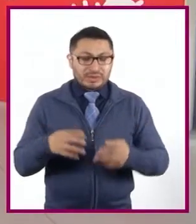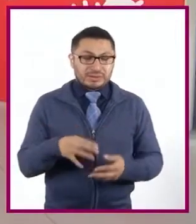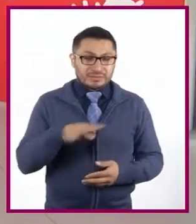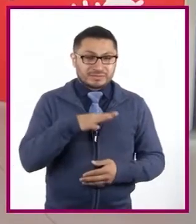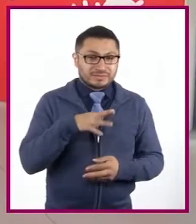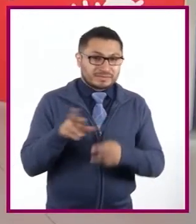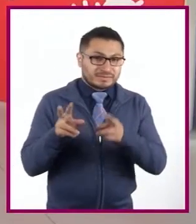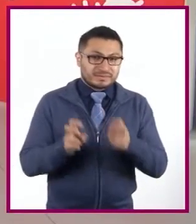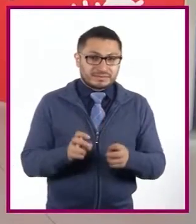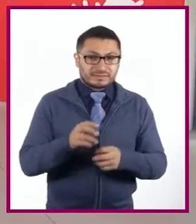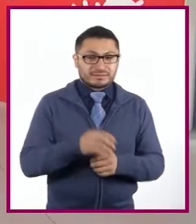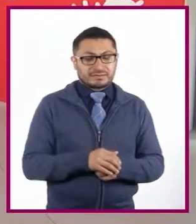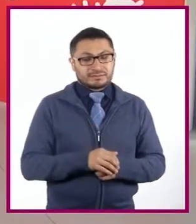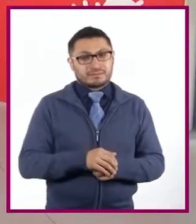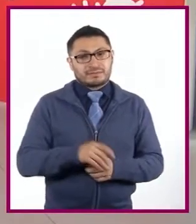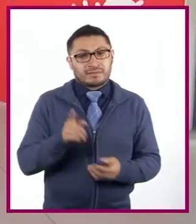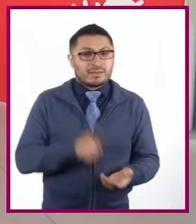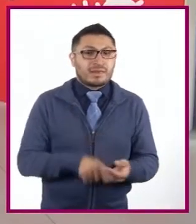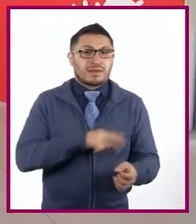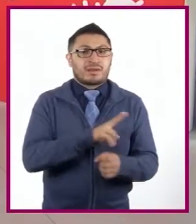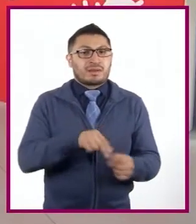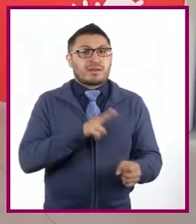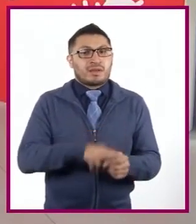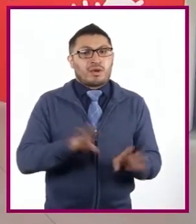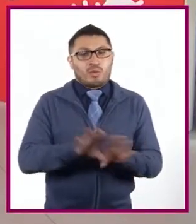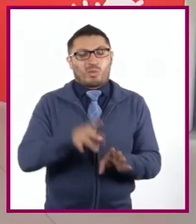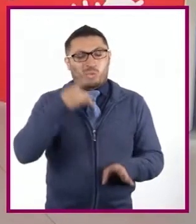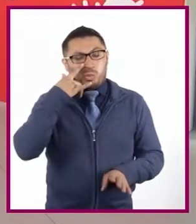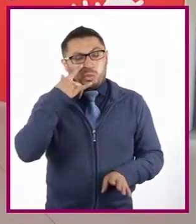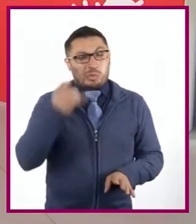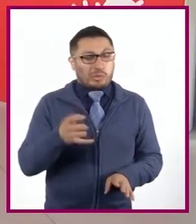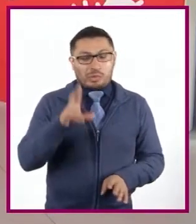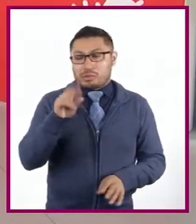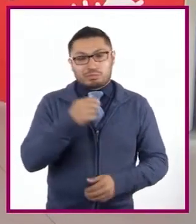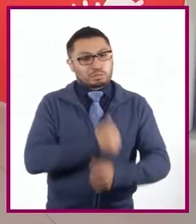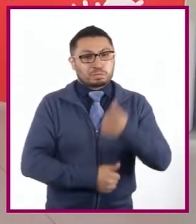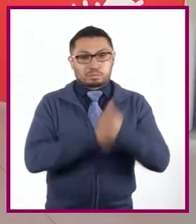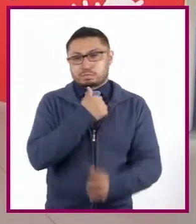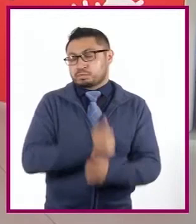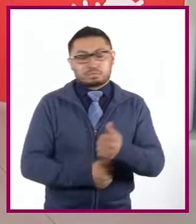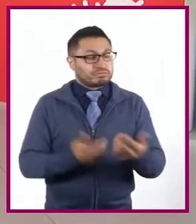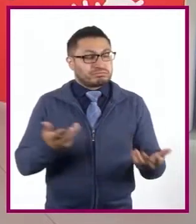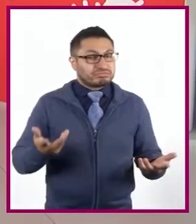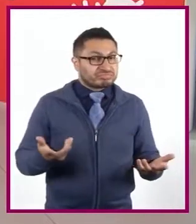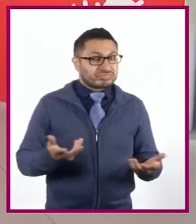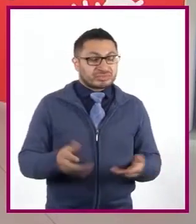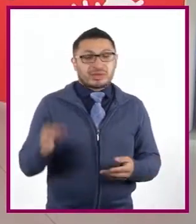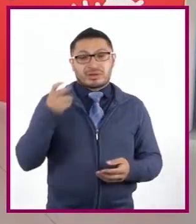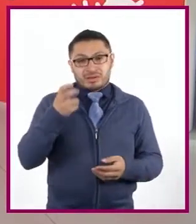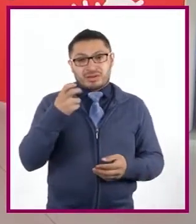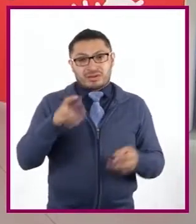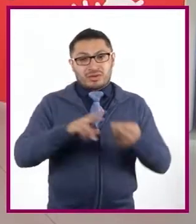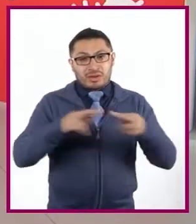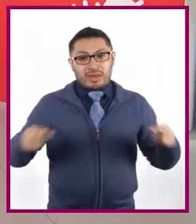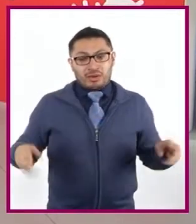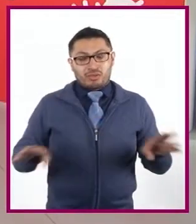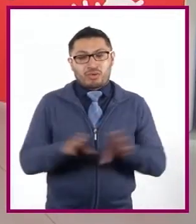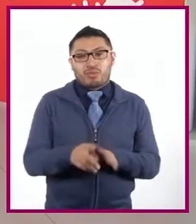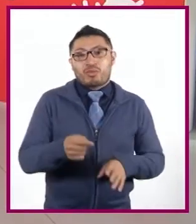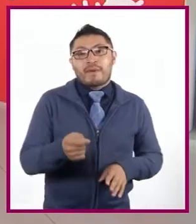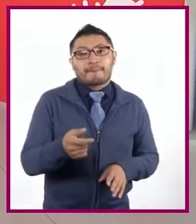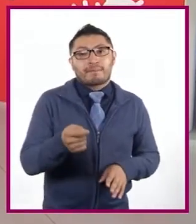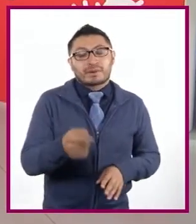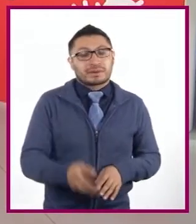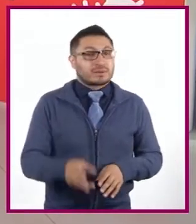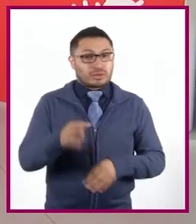disponibles. En la naturaleza es muy raro que no compitan los individuos de una especie, ya que los recursos son limitados